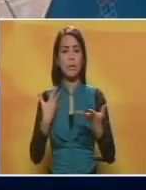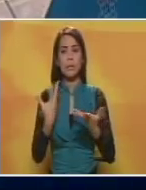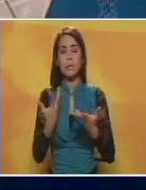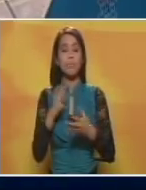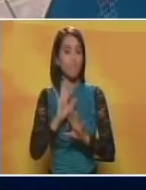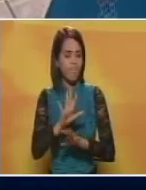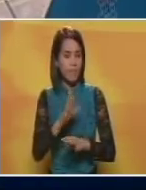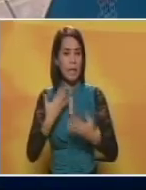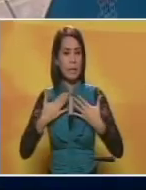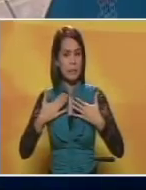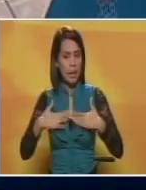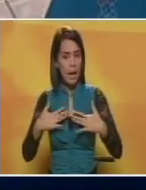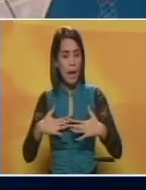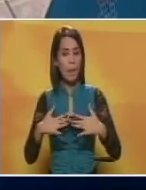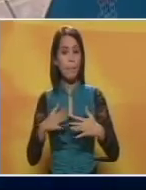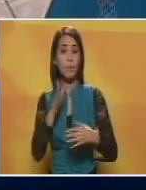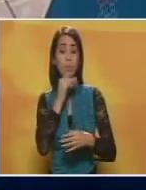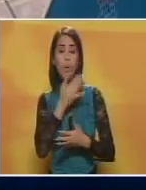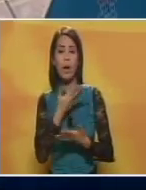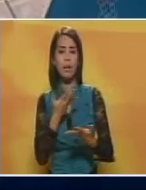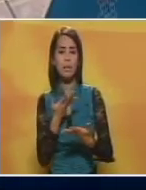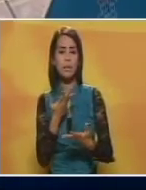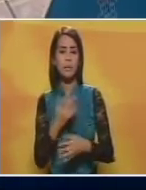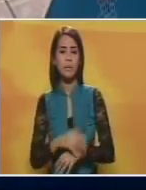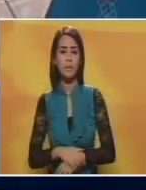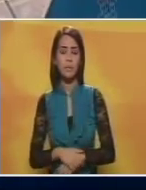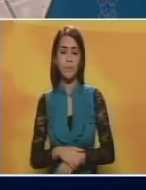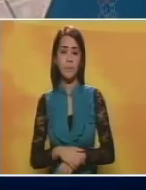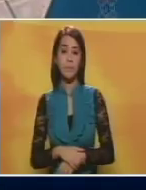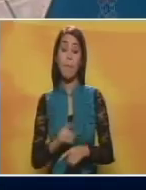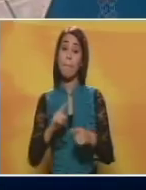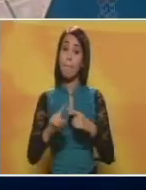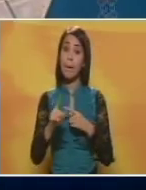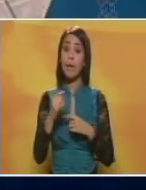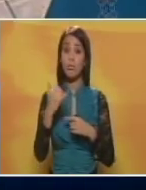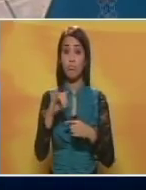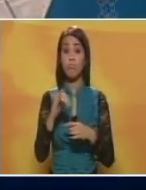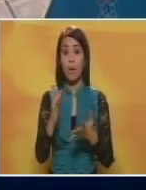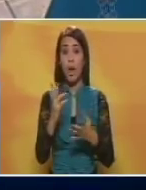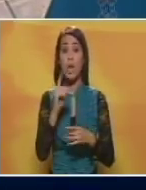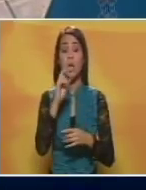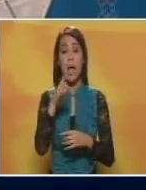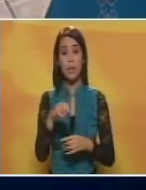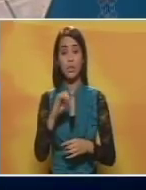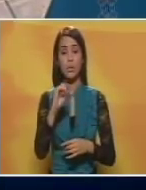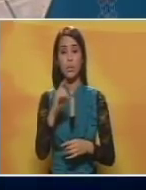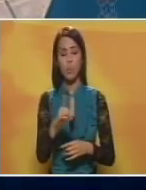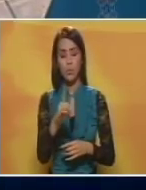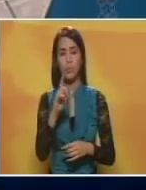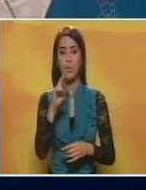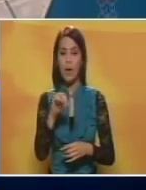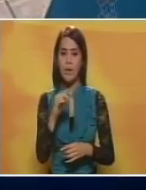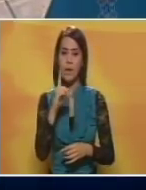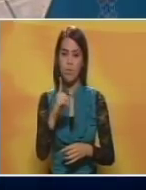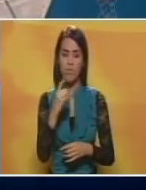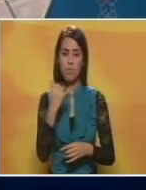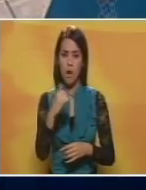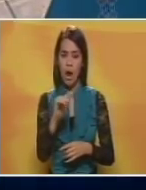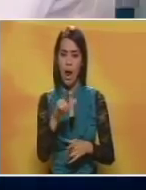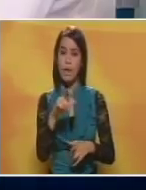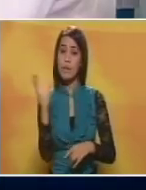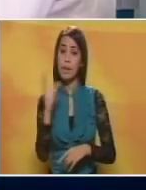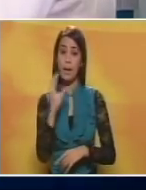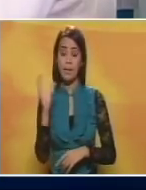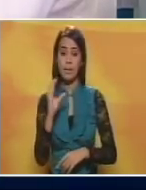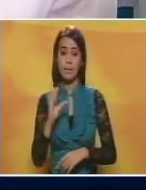angustie, que no crear falsas alarmas, pero sí tenemos la H1N1 circulando por lo menos en la región